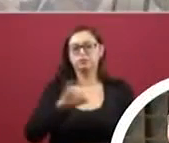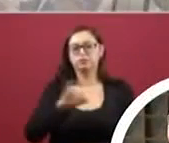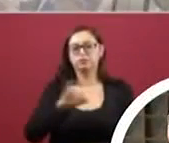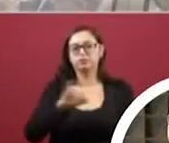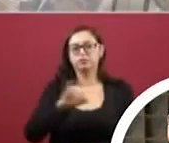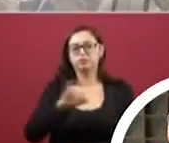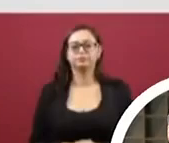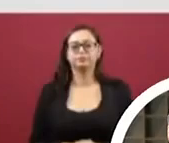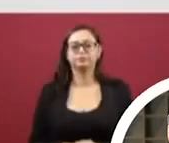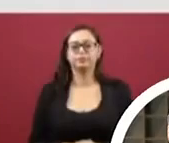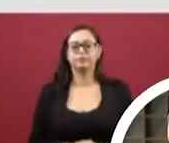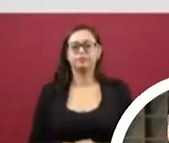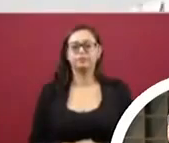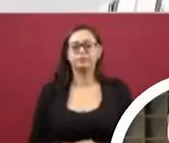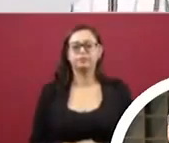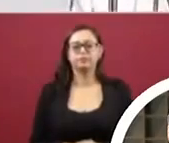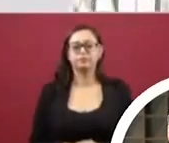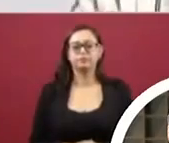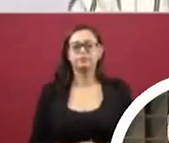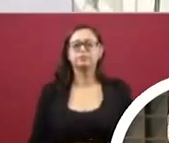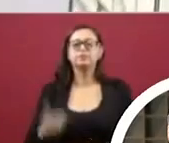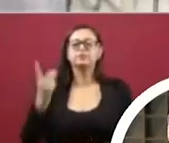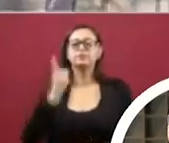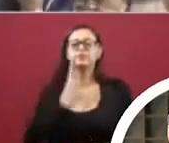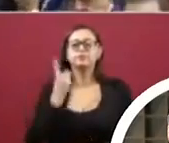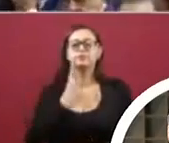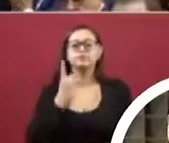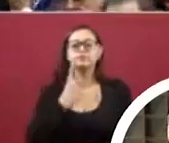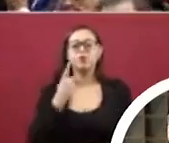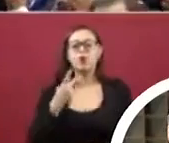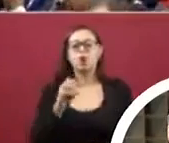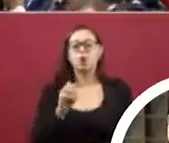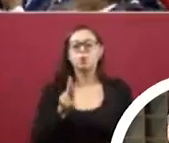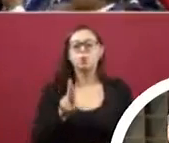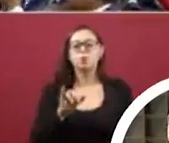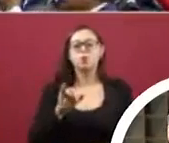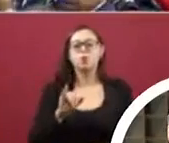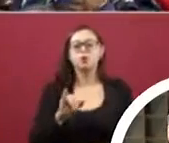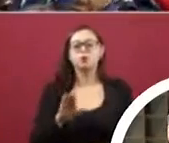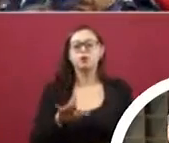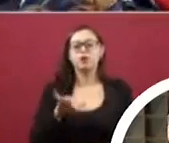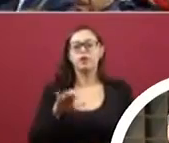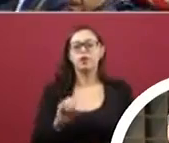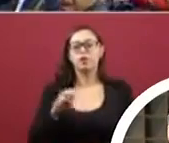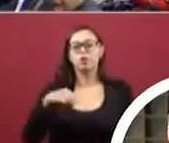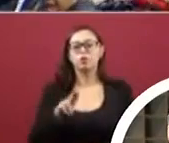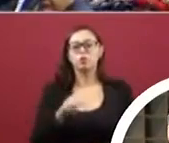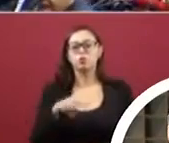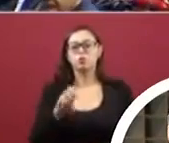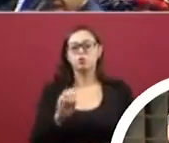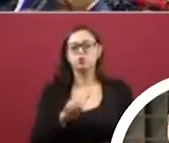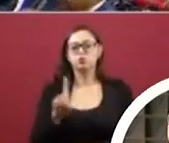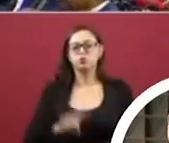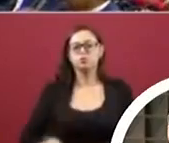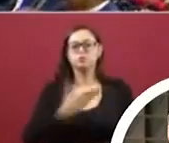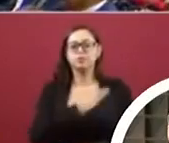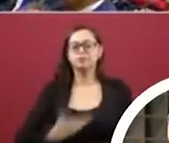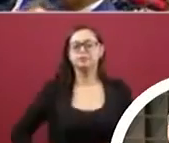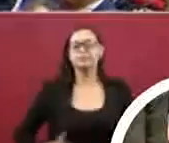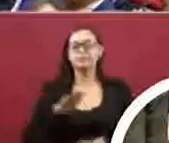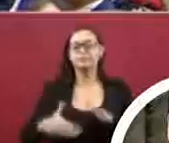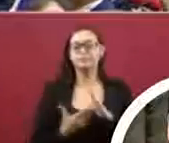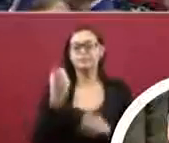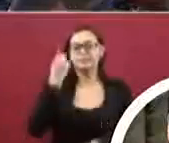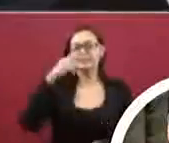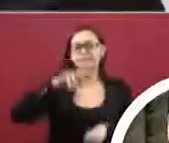había regular o buena que había para la economía mexicana. Se ha ido perdiendo en algunos